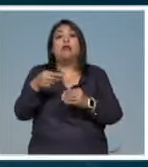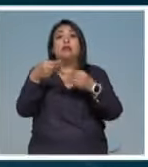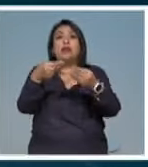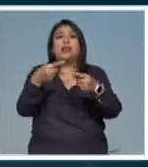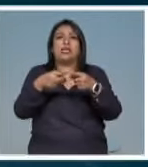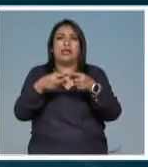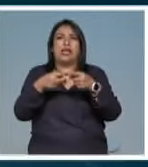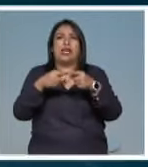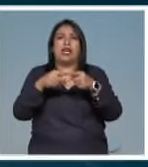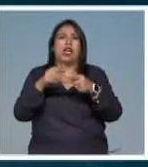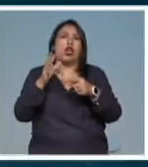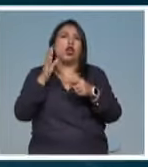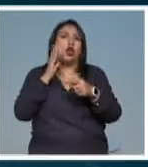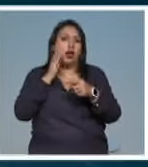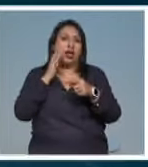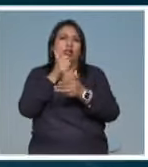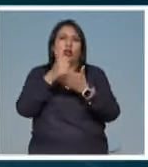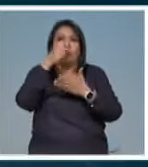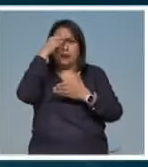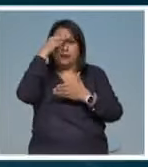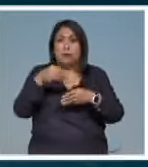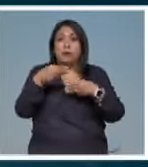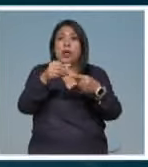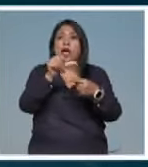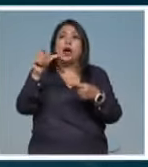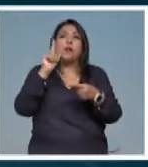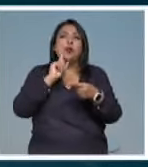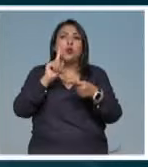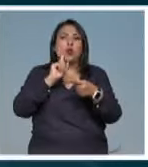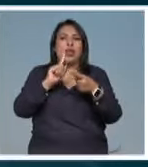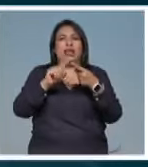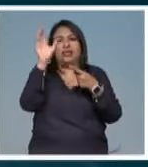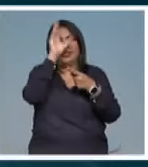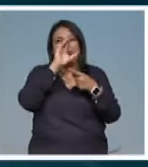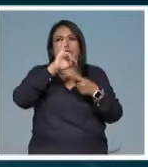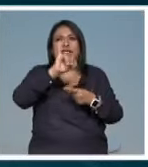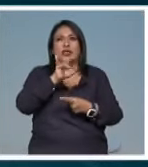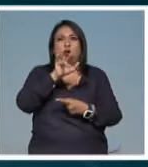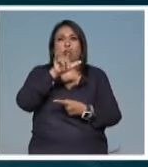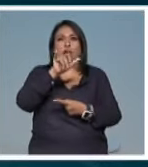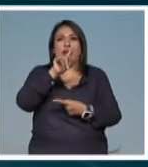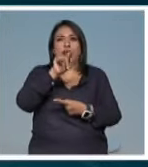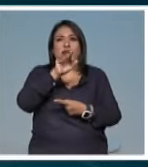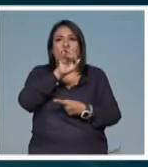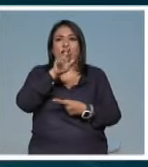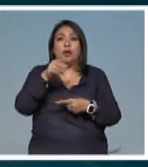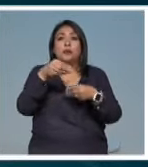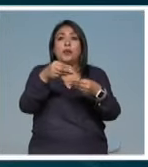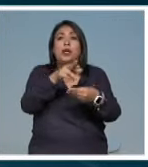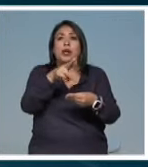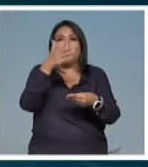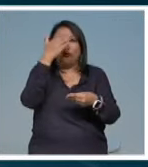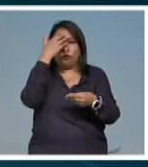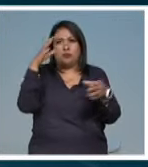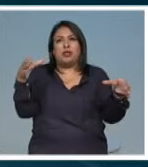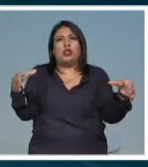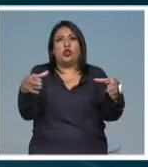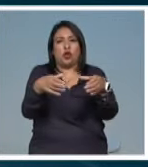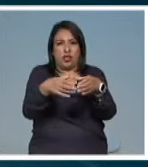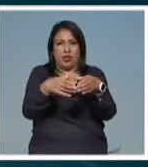Congreso de la Ciudad de México. La distinción fue para la astrónoma y divulgadora científica Julieta Fierro, quien recibió el reconocimiento en la